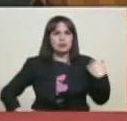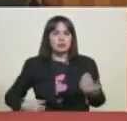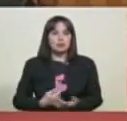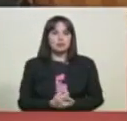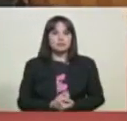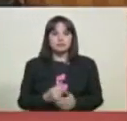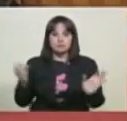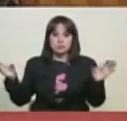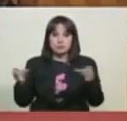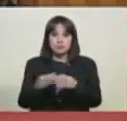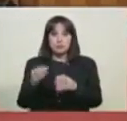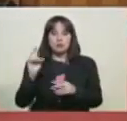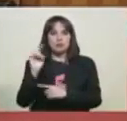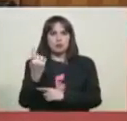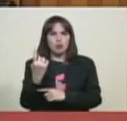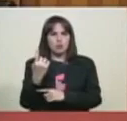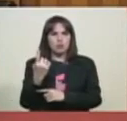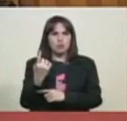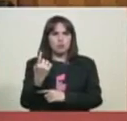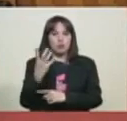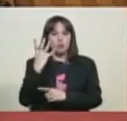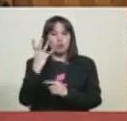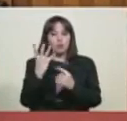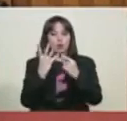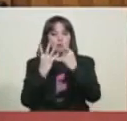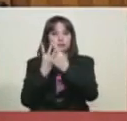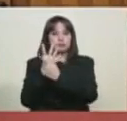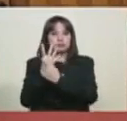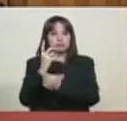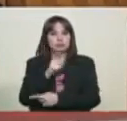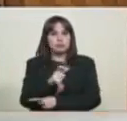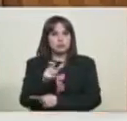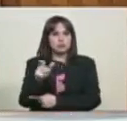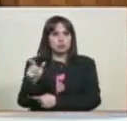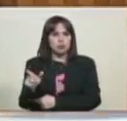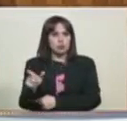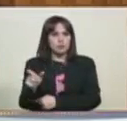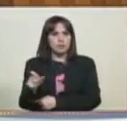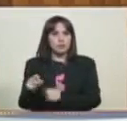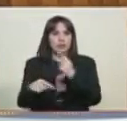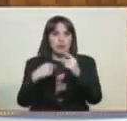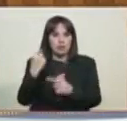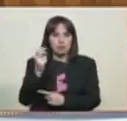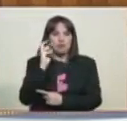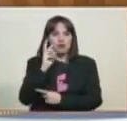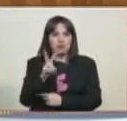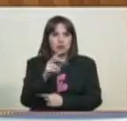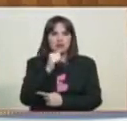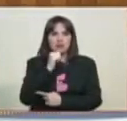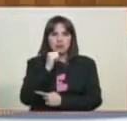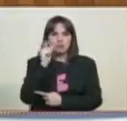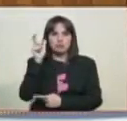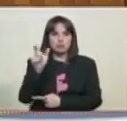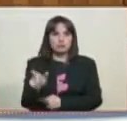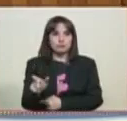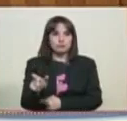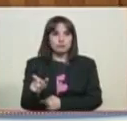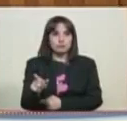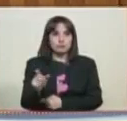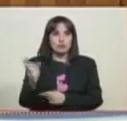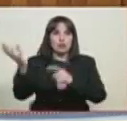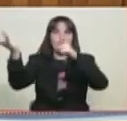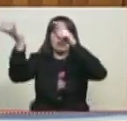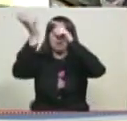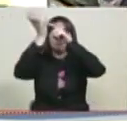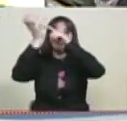grupo número uno, conformado por cuatro integrantes, que ya ustedes van a ver, levanta el dron